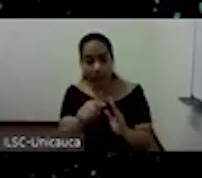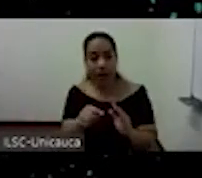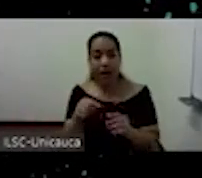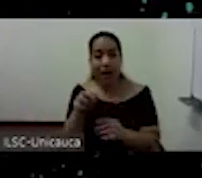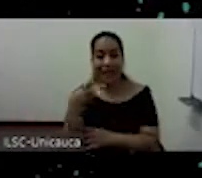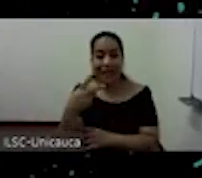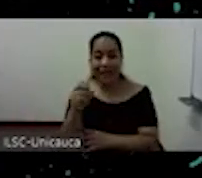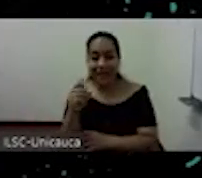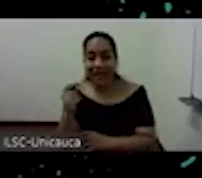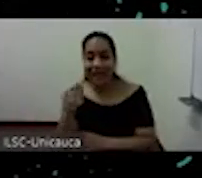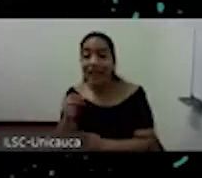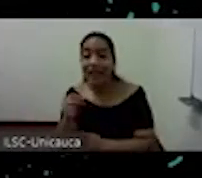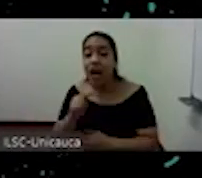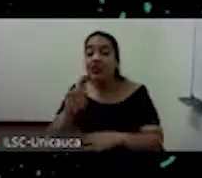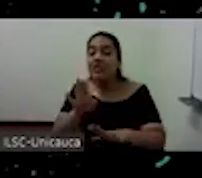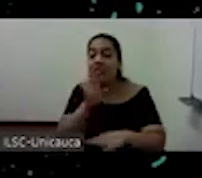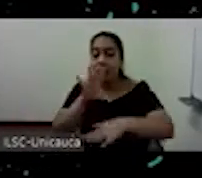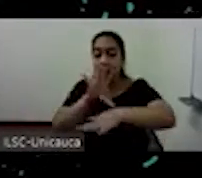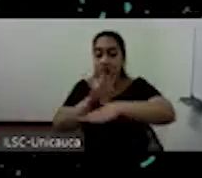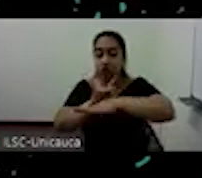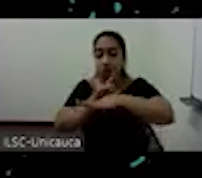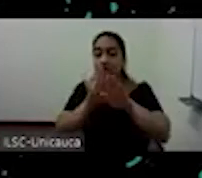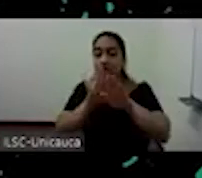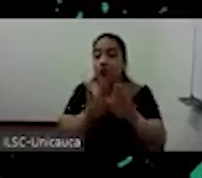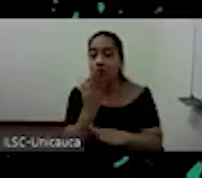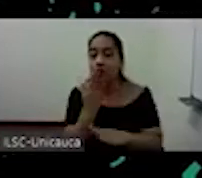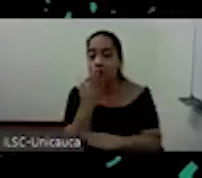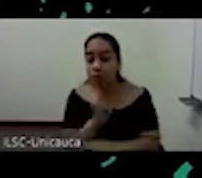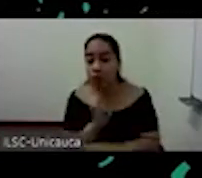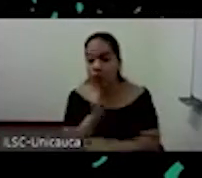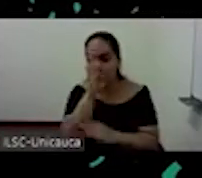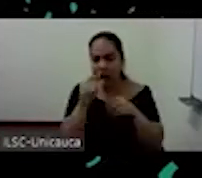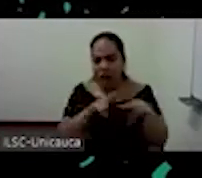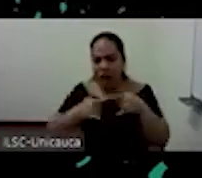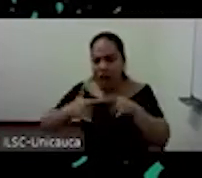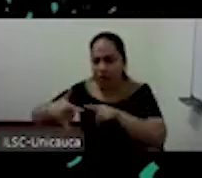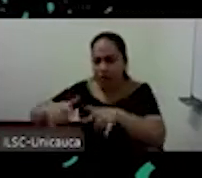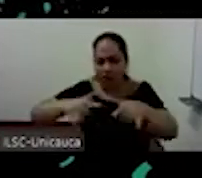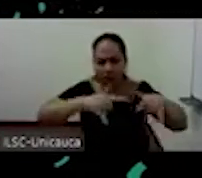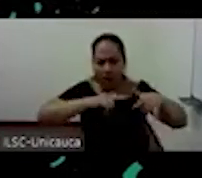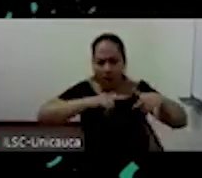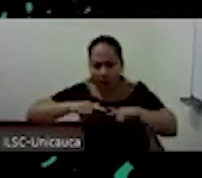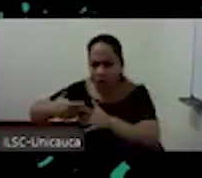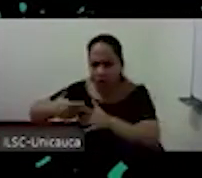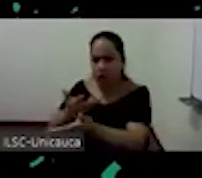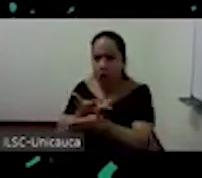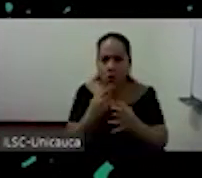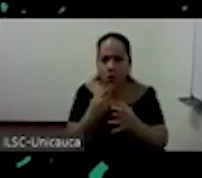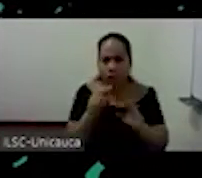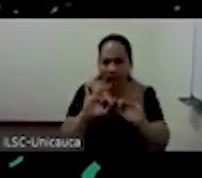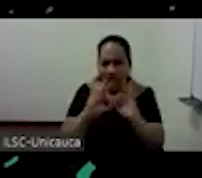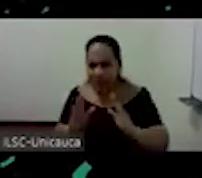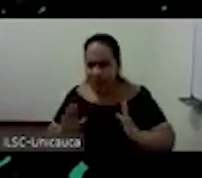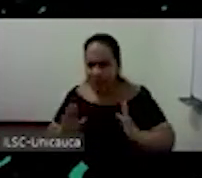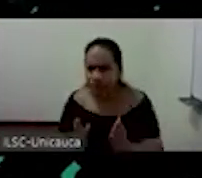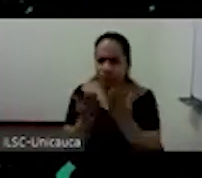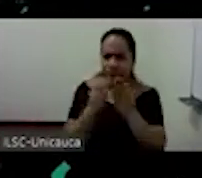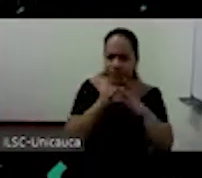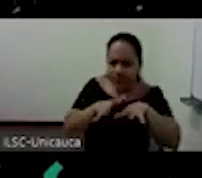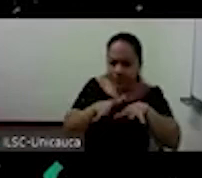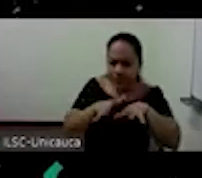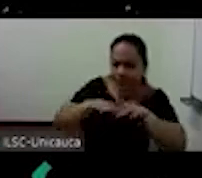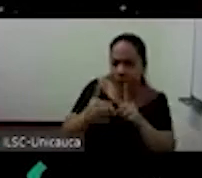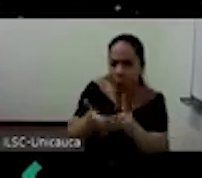usada por los médicos tradicionales para realizar trabajos rituales de armonización de las familias, de las veredas y del